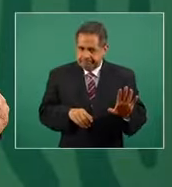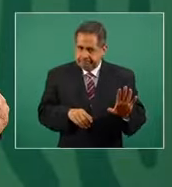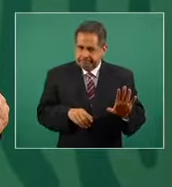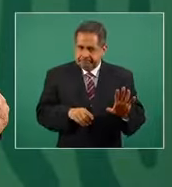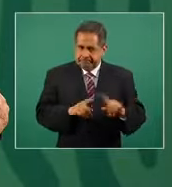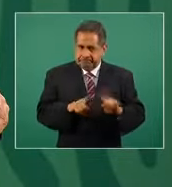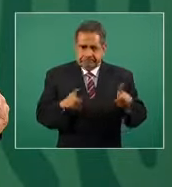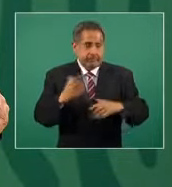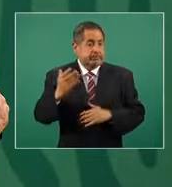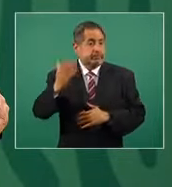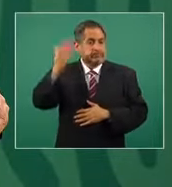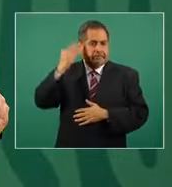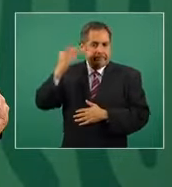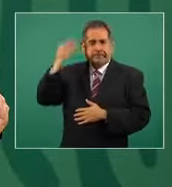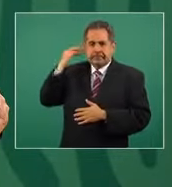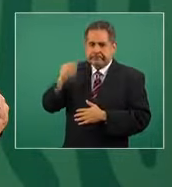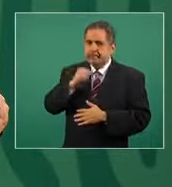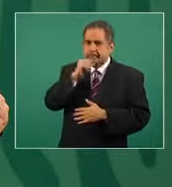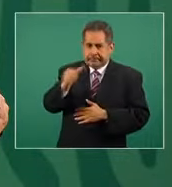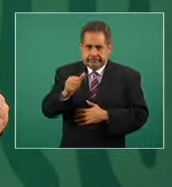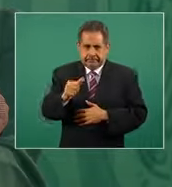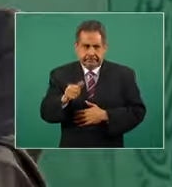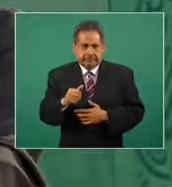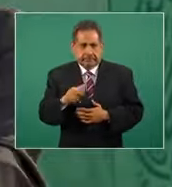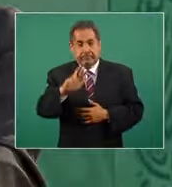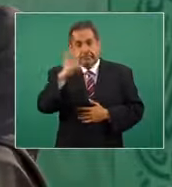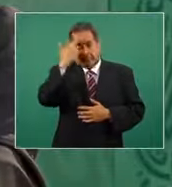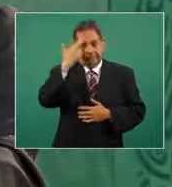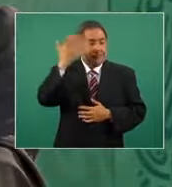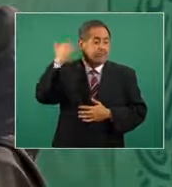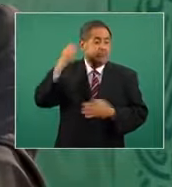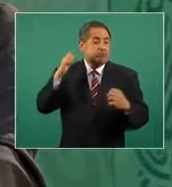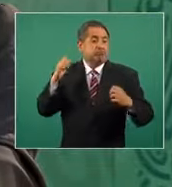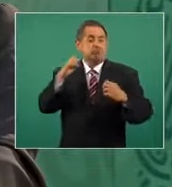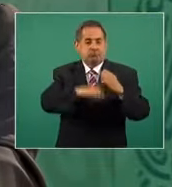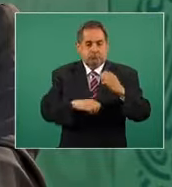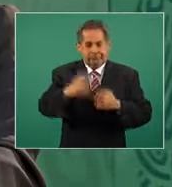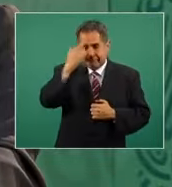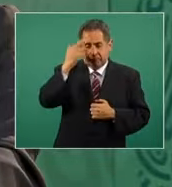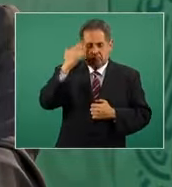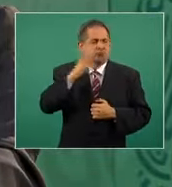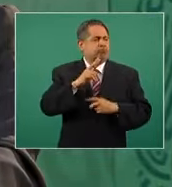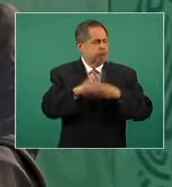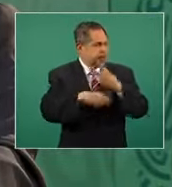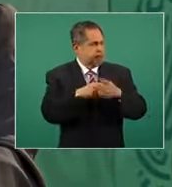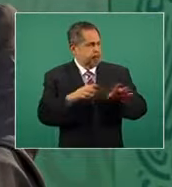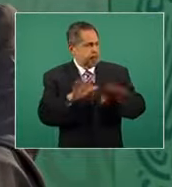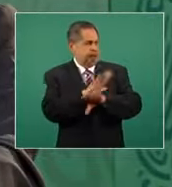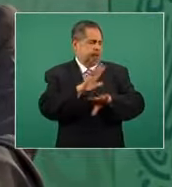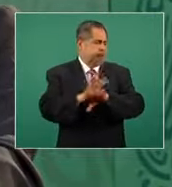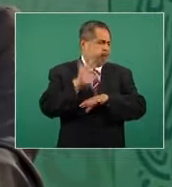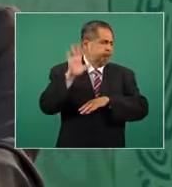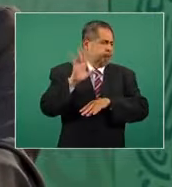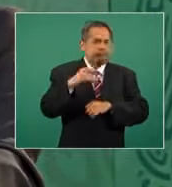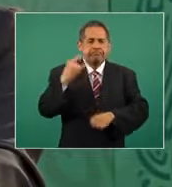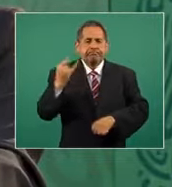No se veía antes. ¿Se acuerdan cuando engañaron de que iba a haber cambio y todo siguió